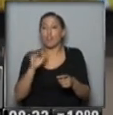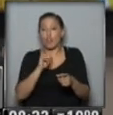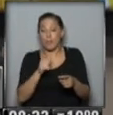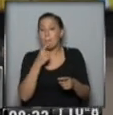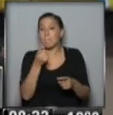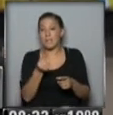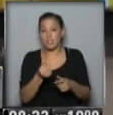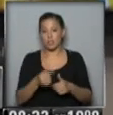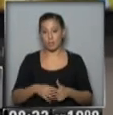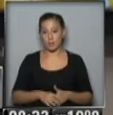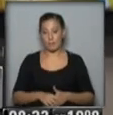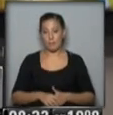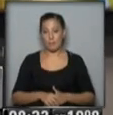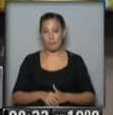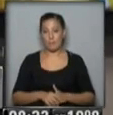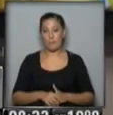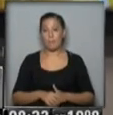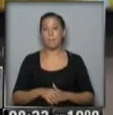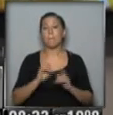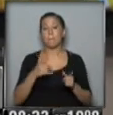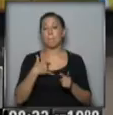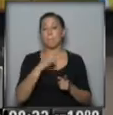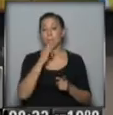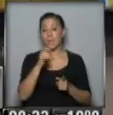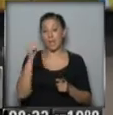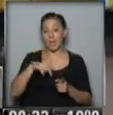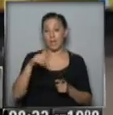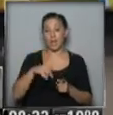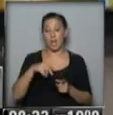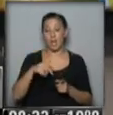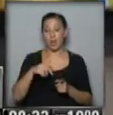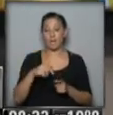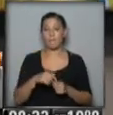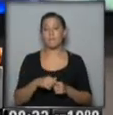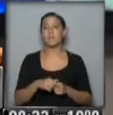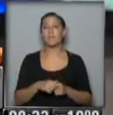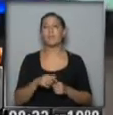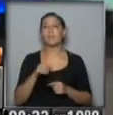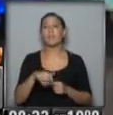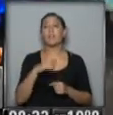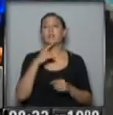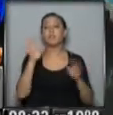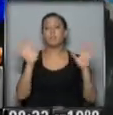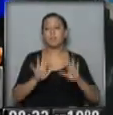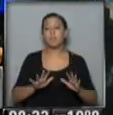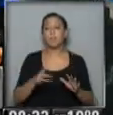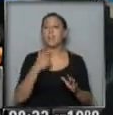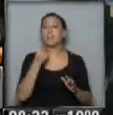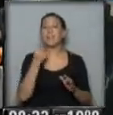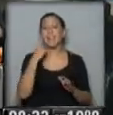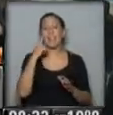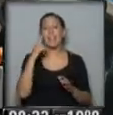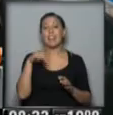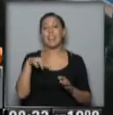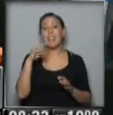precios al consumidor como le decía nosotros actualmente estamos elaboramos históricamente el indec elabora